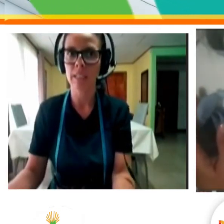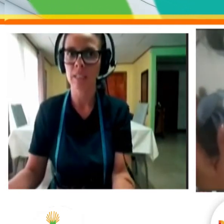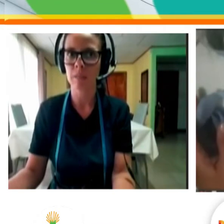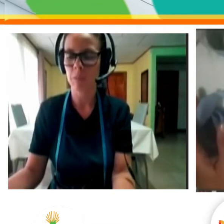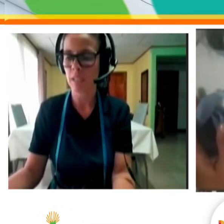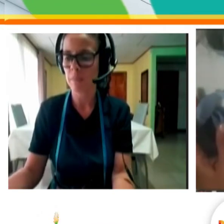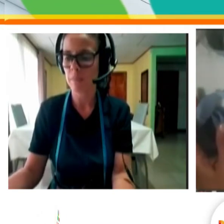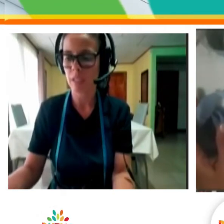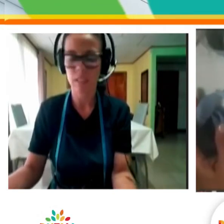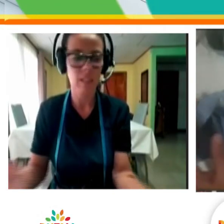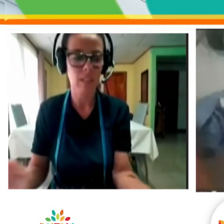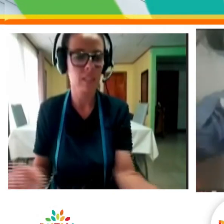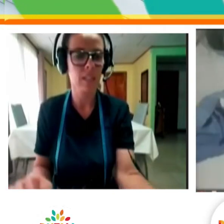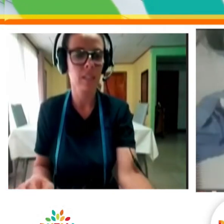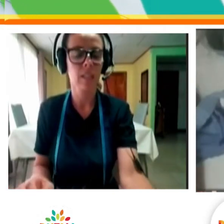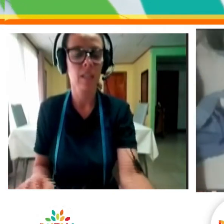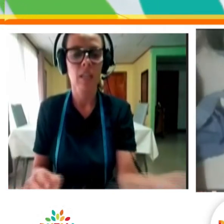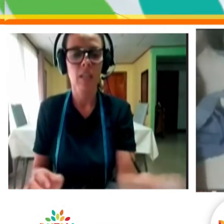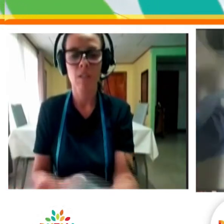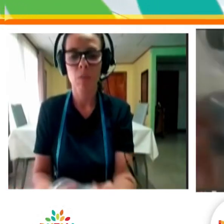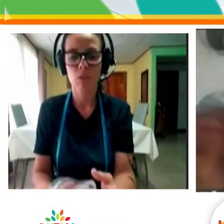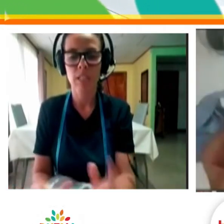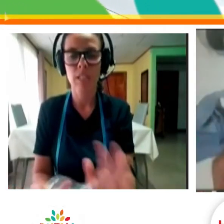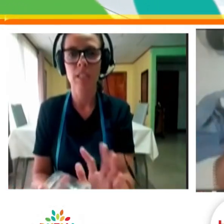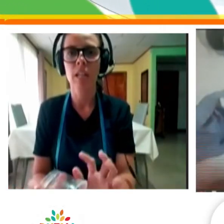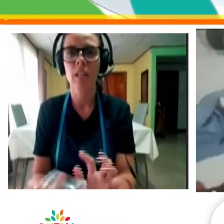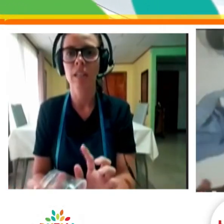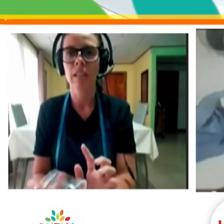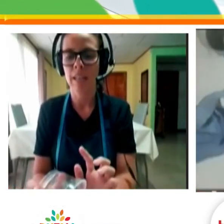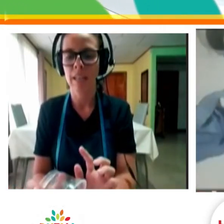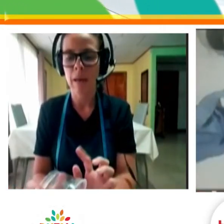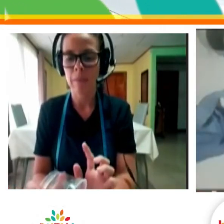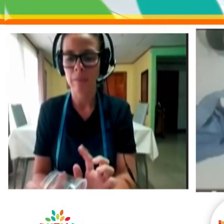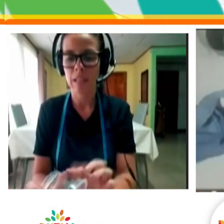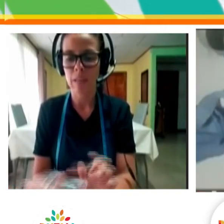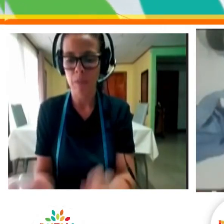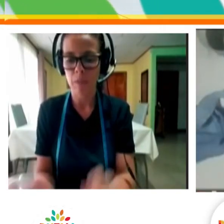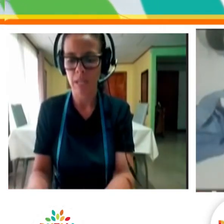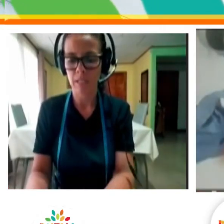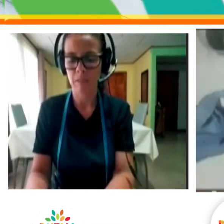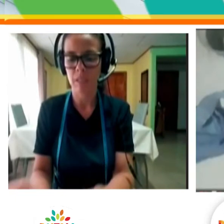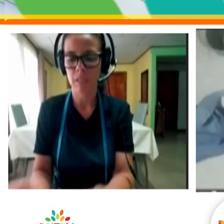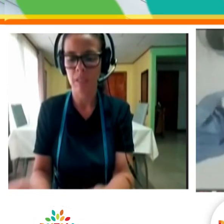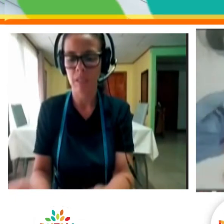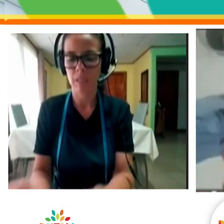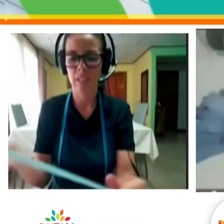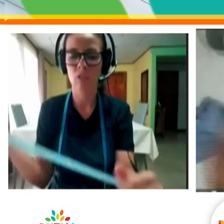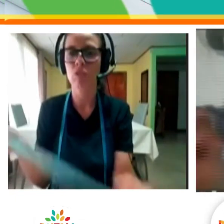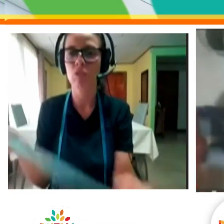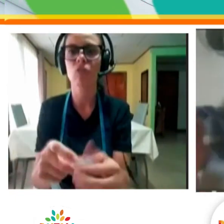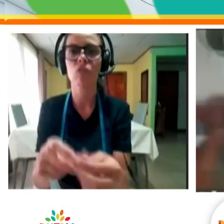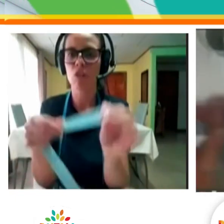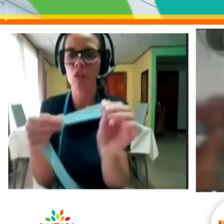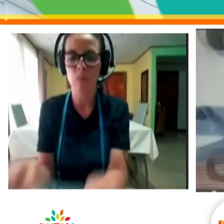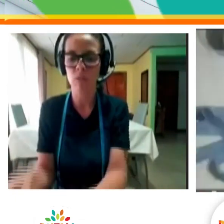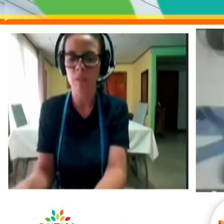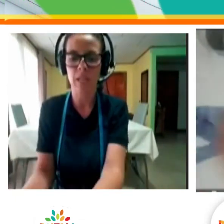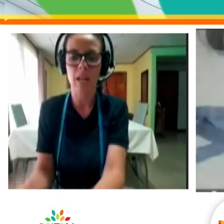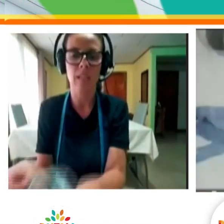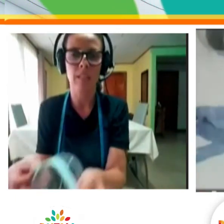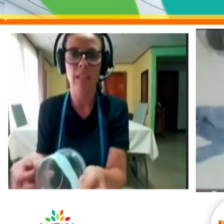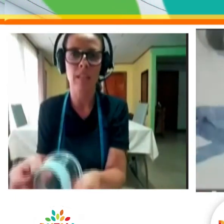caliente, ¿verdad? Está lista y vamos a iniciar, la vamos a pegar, ¿verdad? Entonces no solo